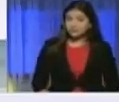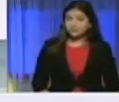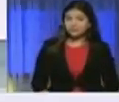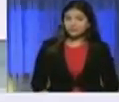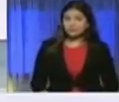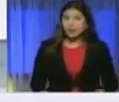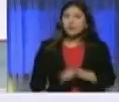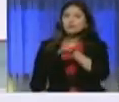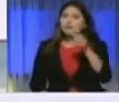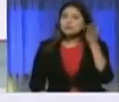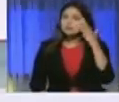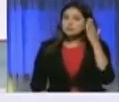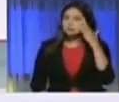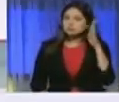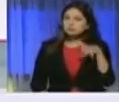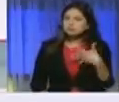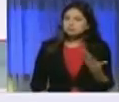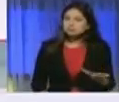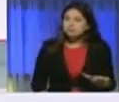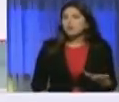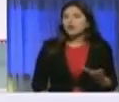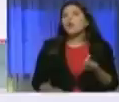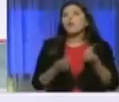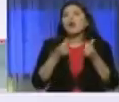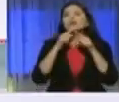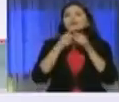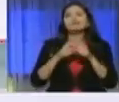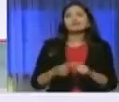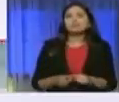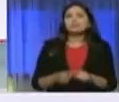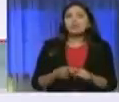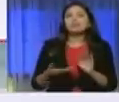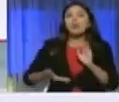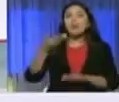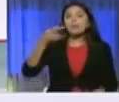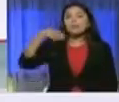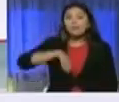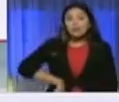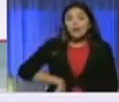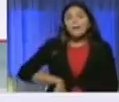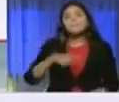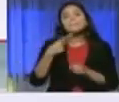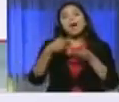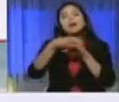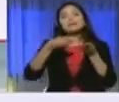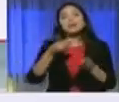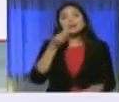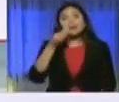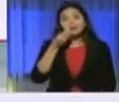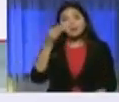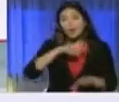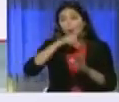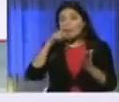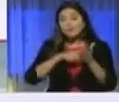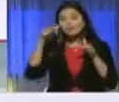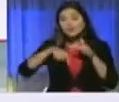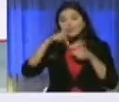Ustedes saben cuál es el acumulado de aumentos salariales y del Cestatique integrales de este